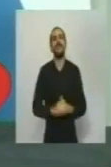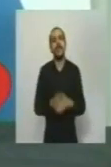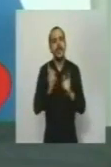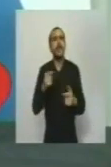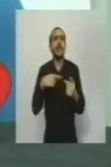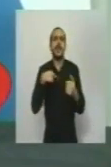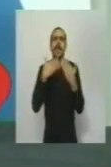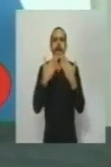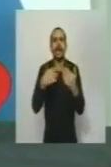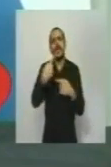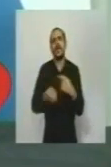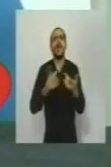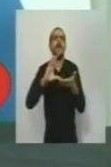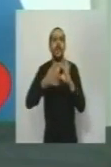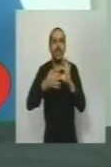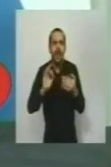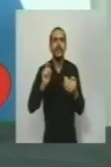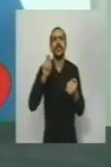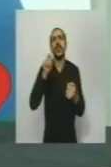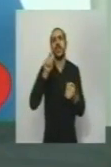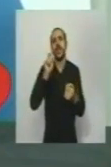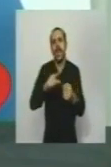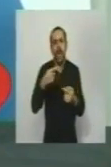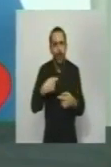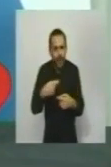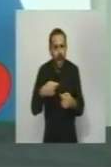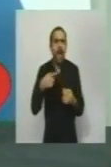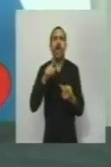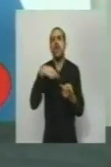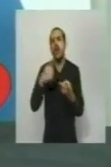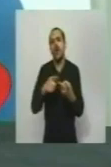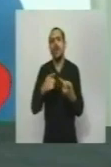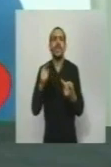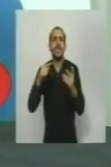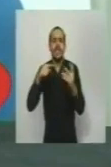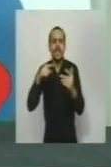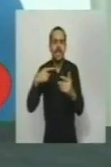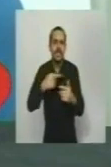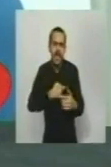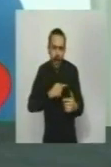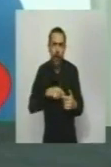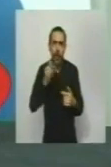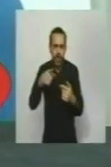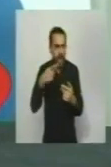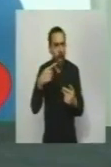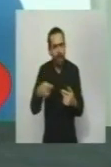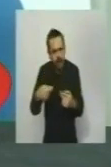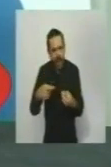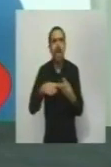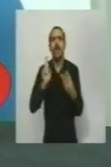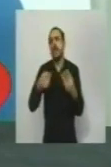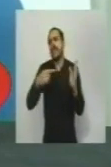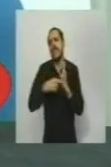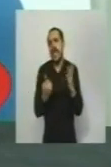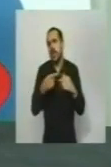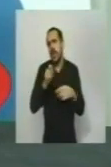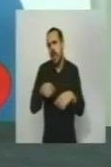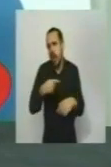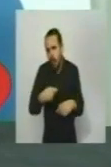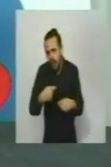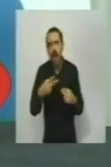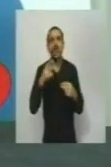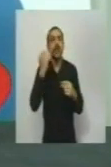Federación de Jubilados, el Ciclo de Retirados y todos los gremios de la provincia que han puesto a su disposición los centros de jubilados y las secretarías de